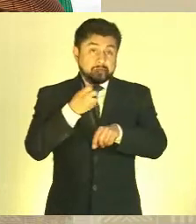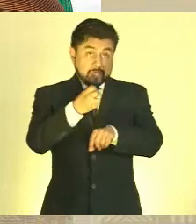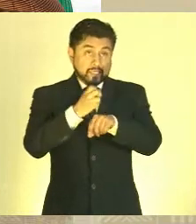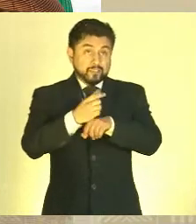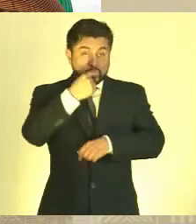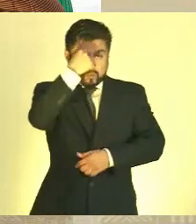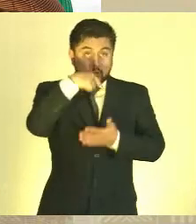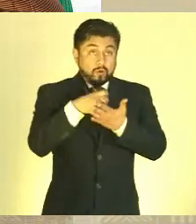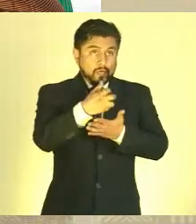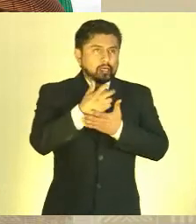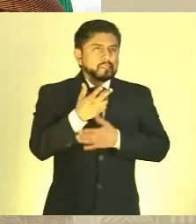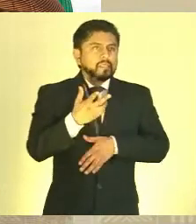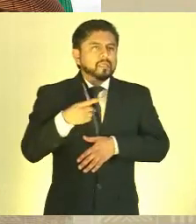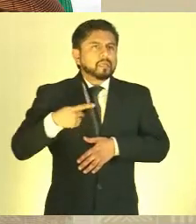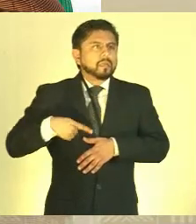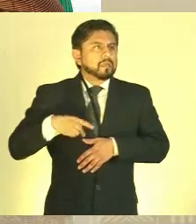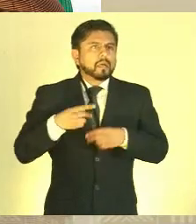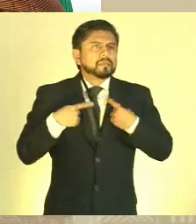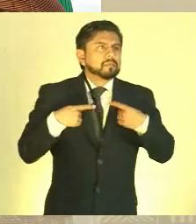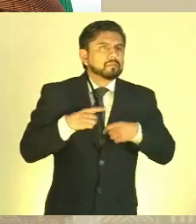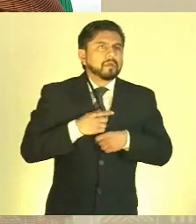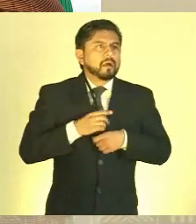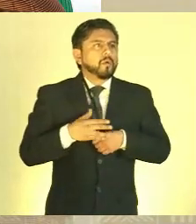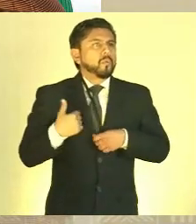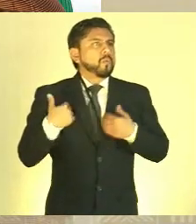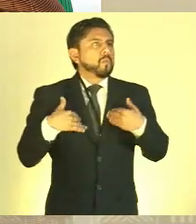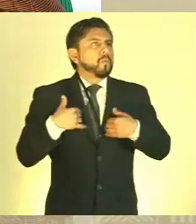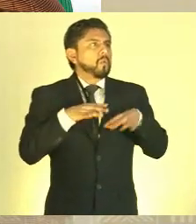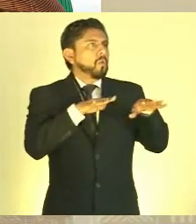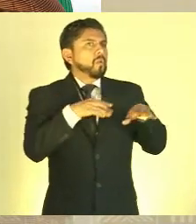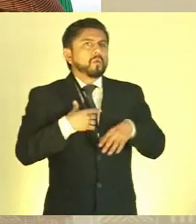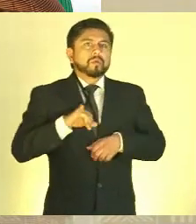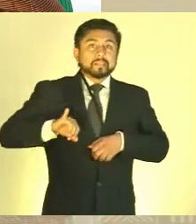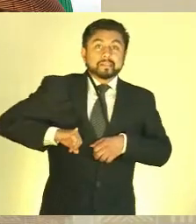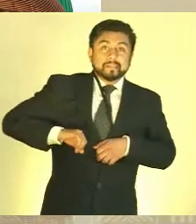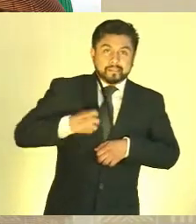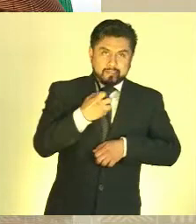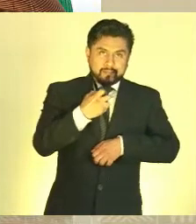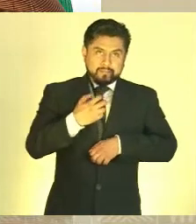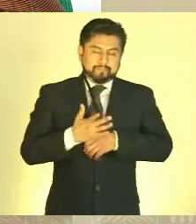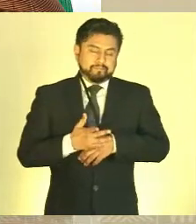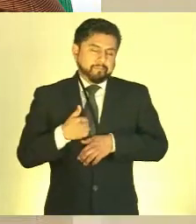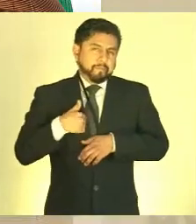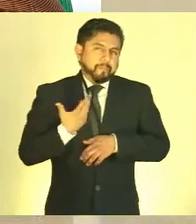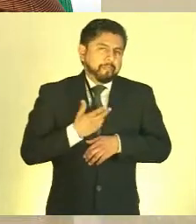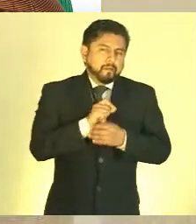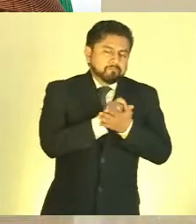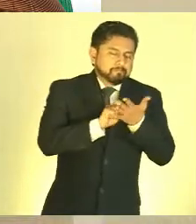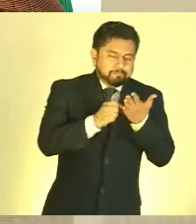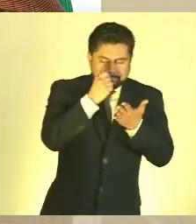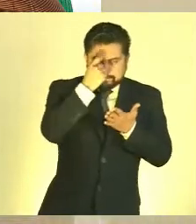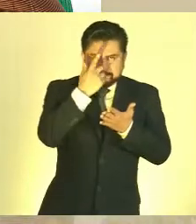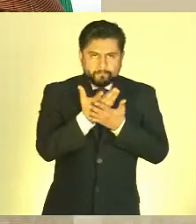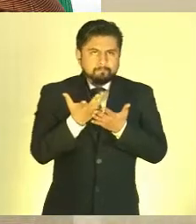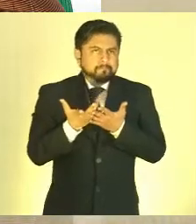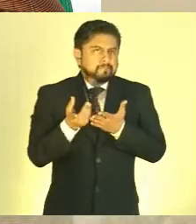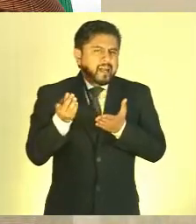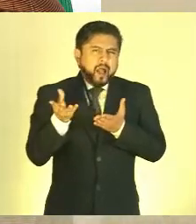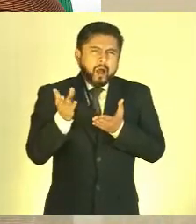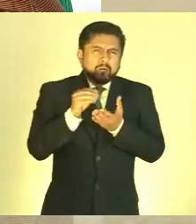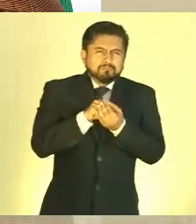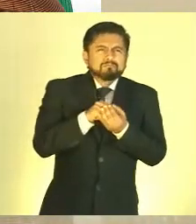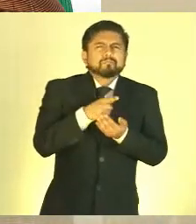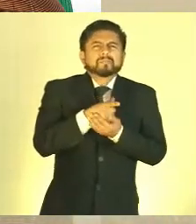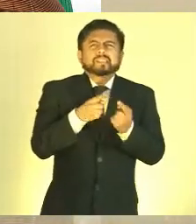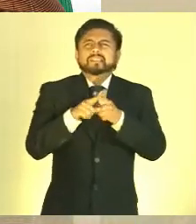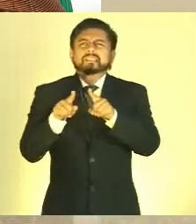aprecia mucho más las narraciones que un ensayo. La narración es algo que te involucra por completo, con todos